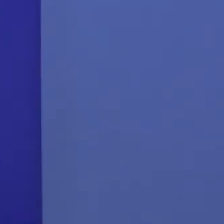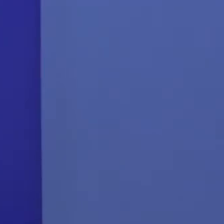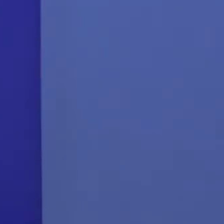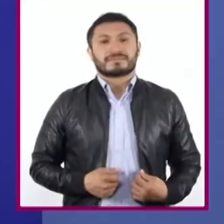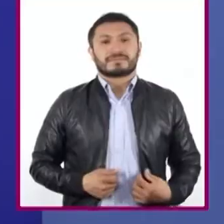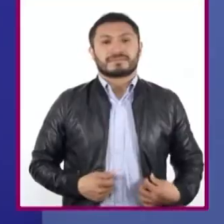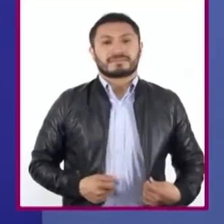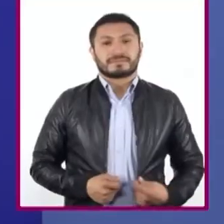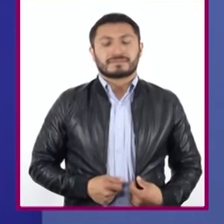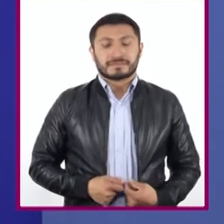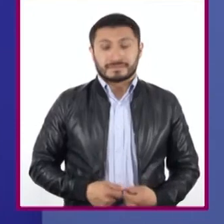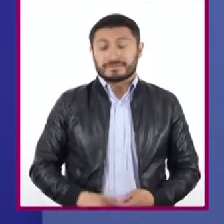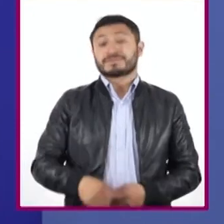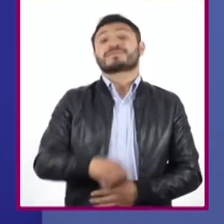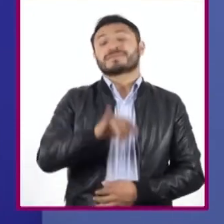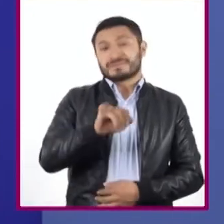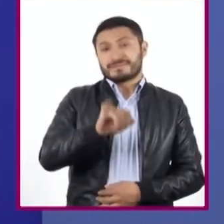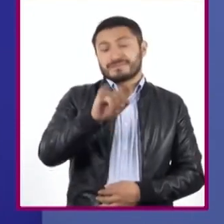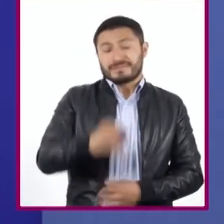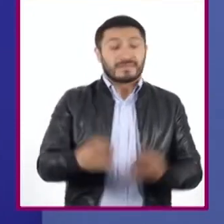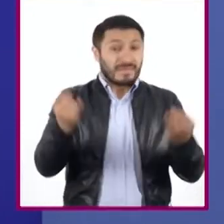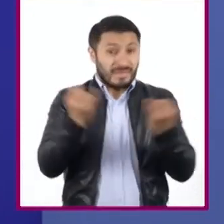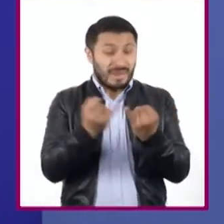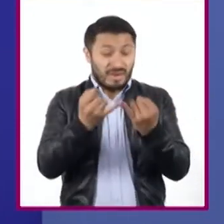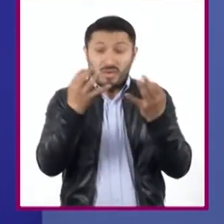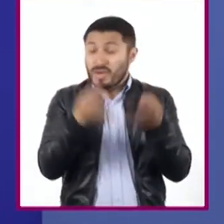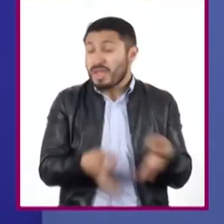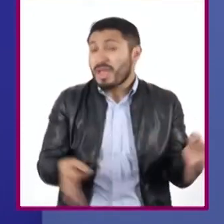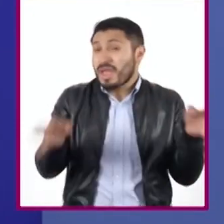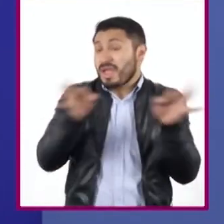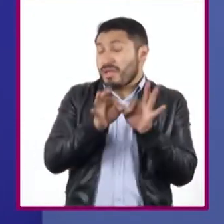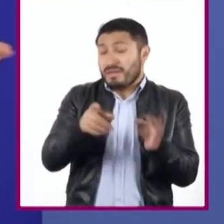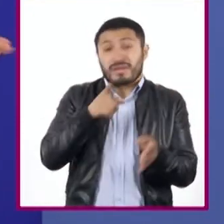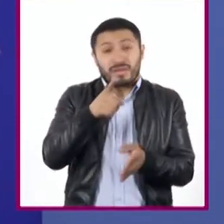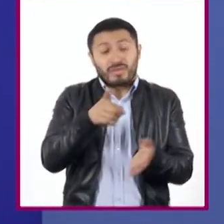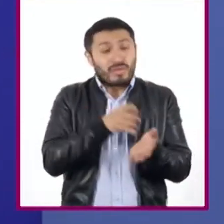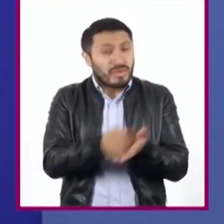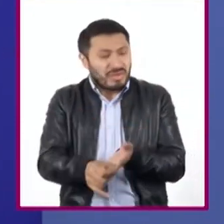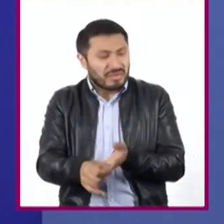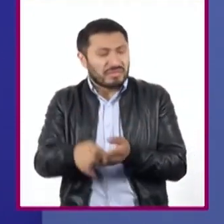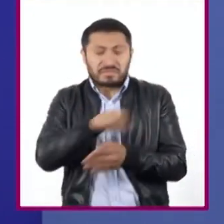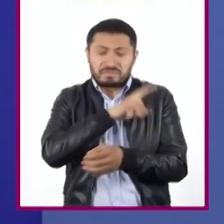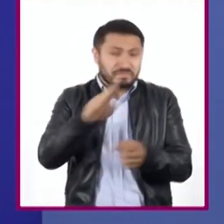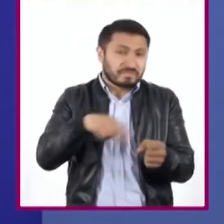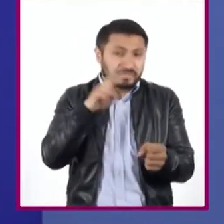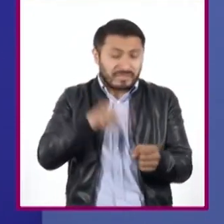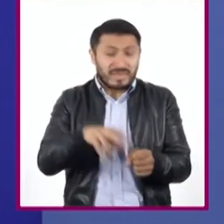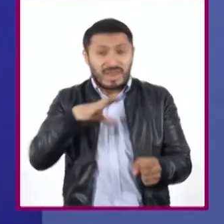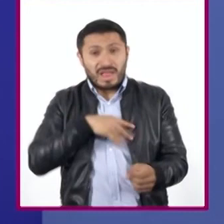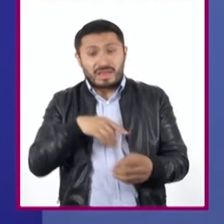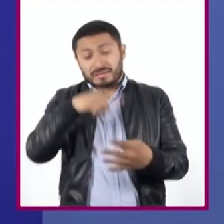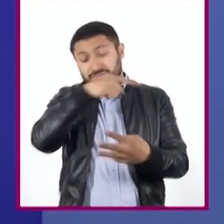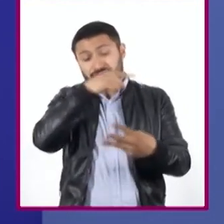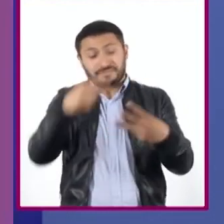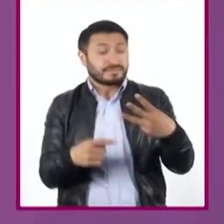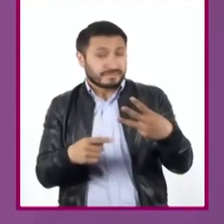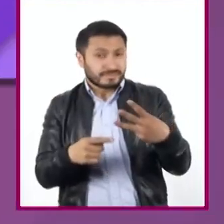es. Además, cabe destacar que las decisiones en general constan de 3 etapas.